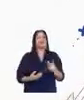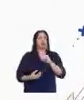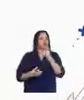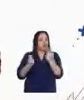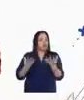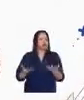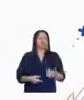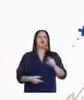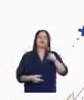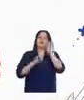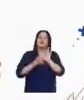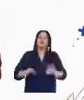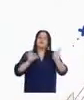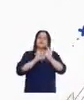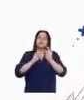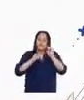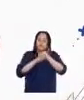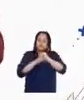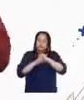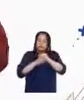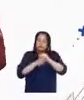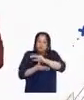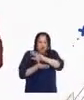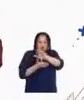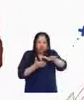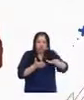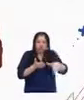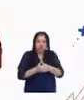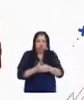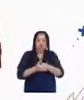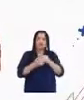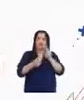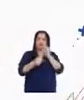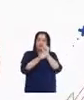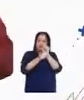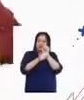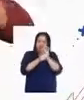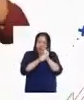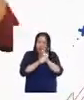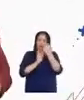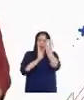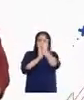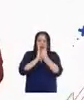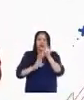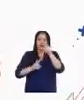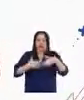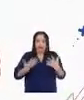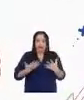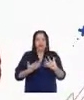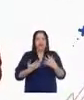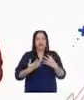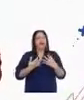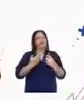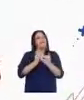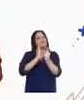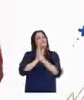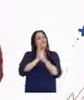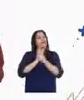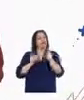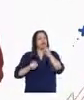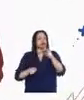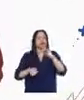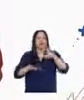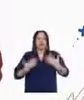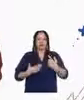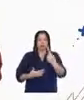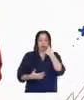es importante que pongas en práctica todos los tips que te hemos venido enseñando para desarrollar esa habilidad que hará que tú